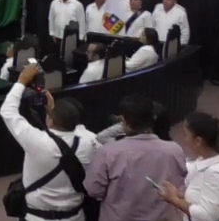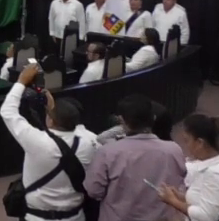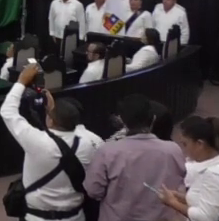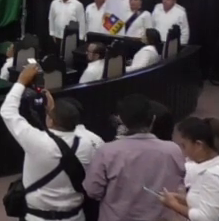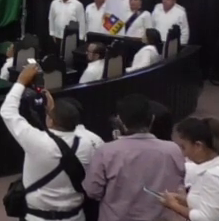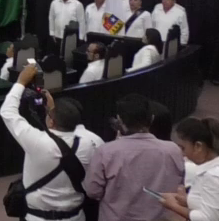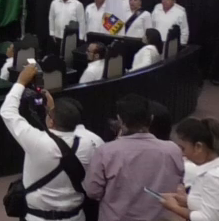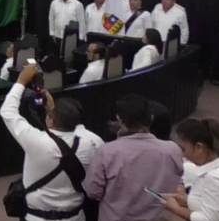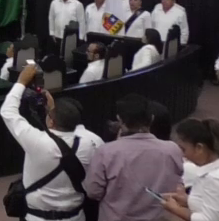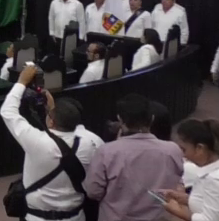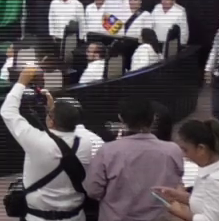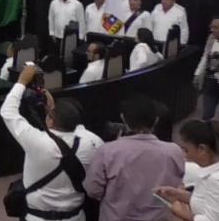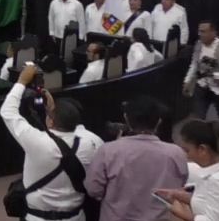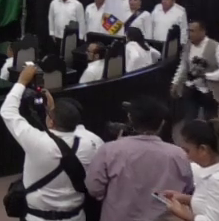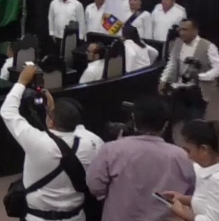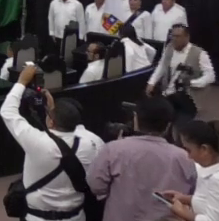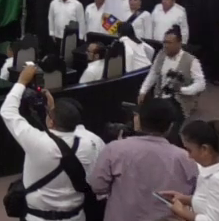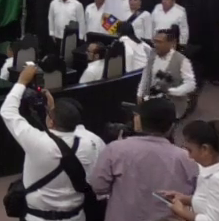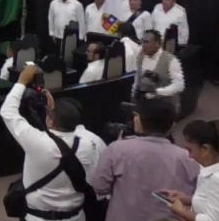está. Ya está.